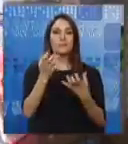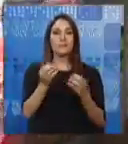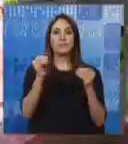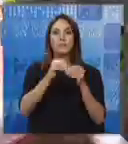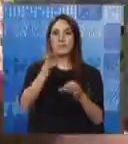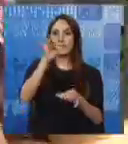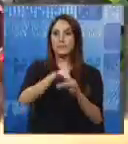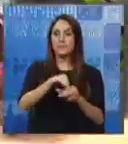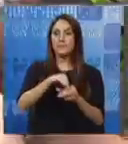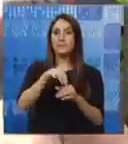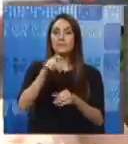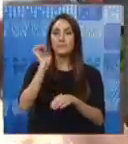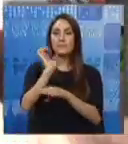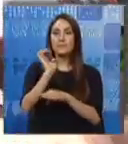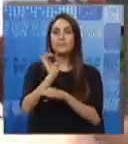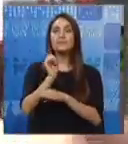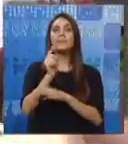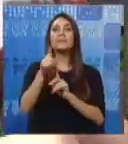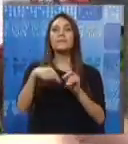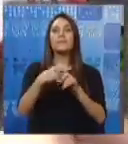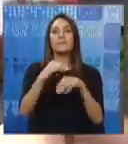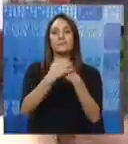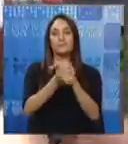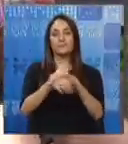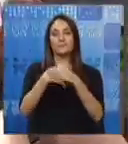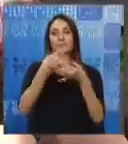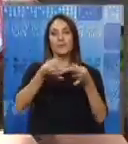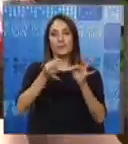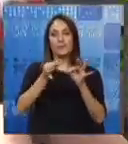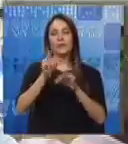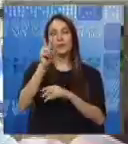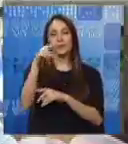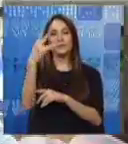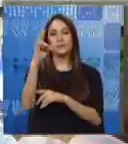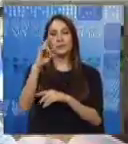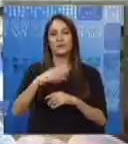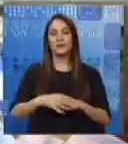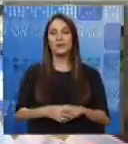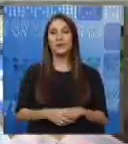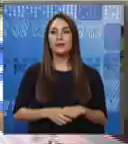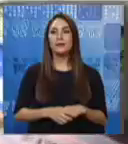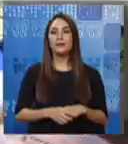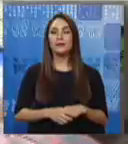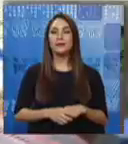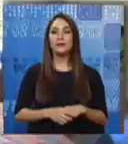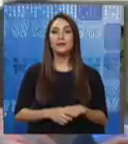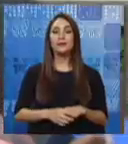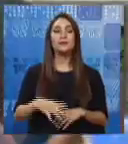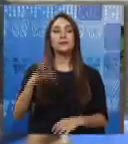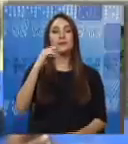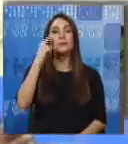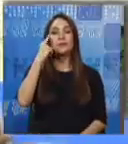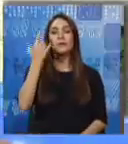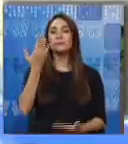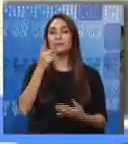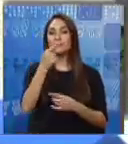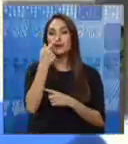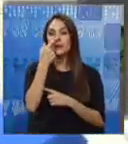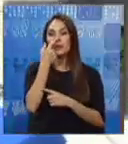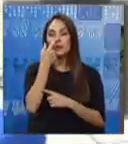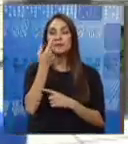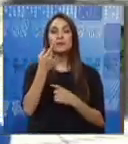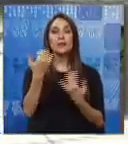le cueste al país, sino aprovechar ya la elección de febrero del 2017. El jefe de Estado, las autoridades nacionales y